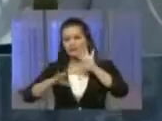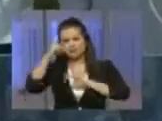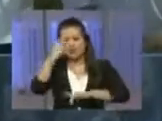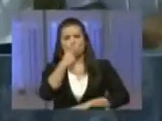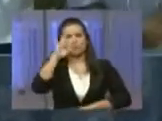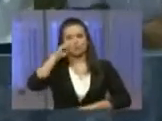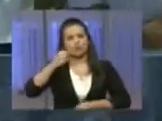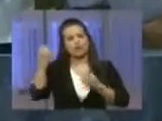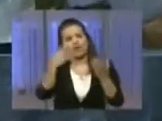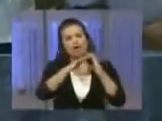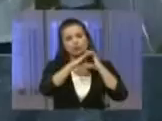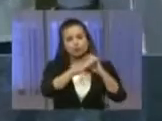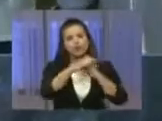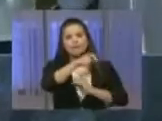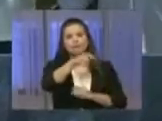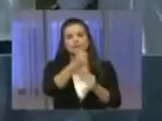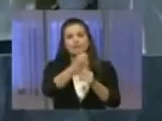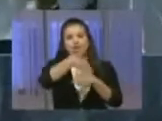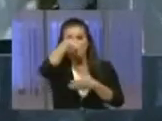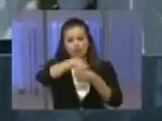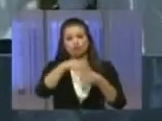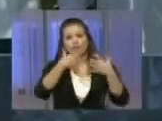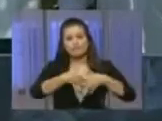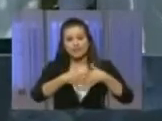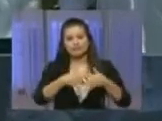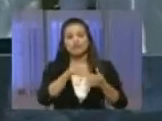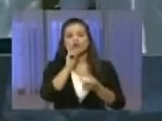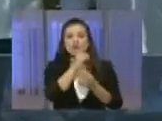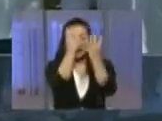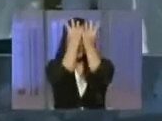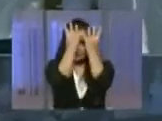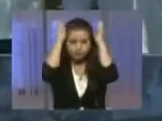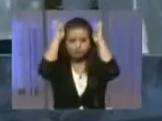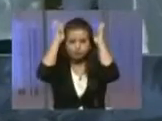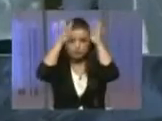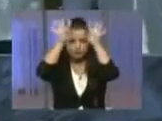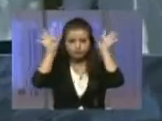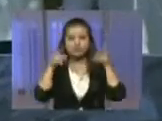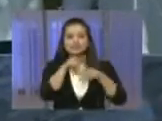trabajadores de esta industria gran cacique maracay